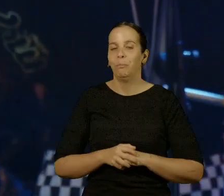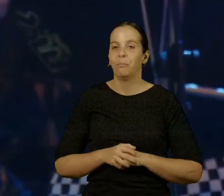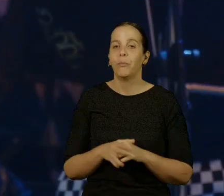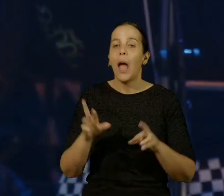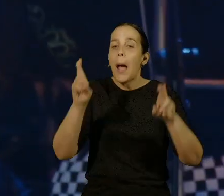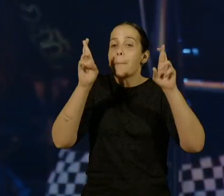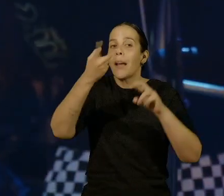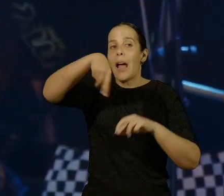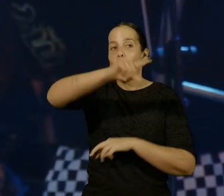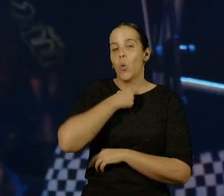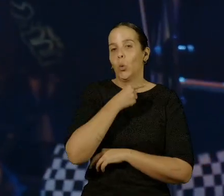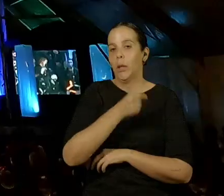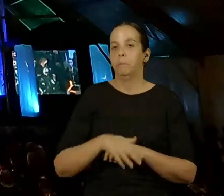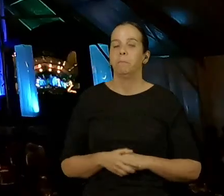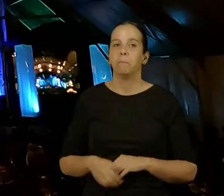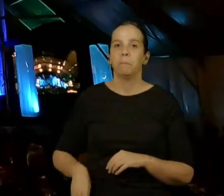Esperemos que les guste.